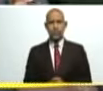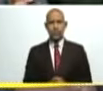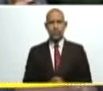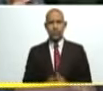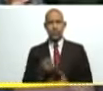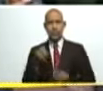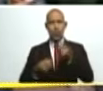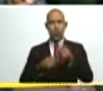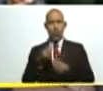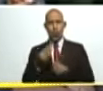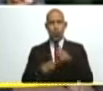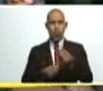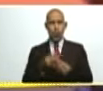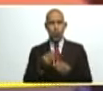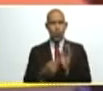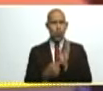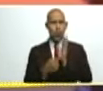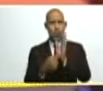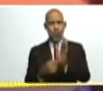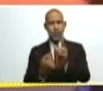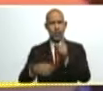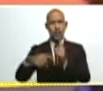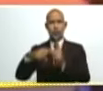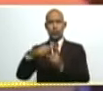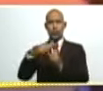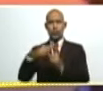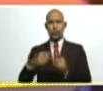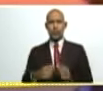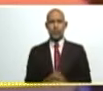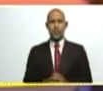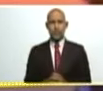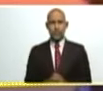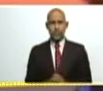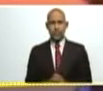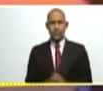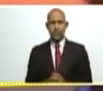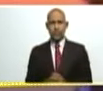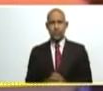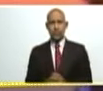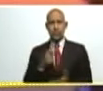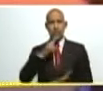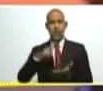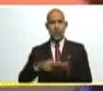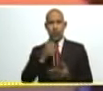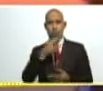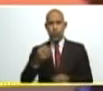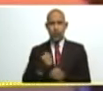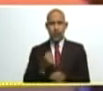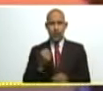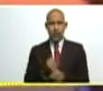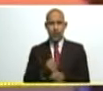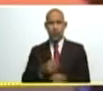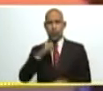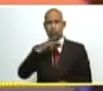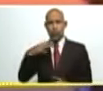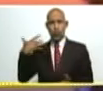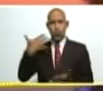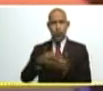Ernesto, logró sumar de manera maravillosa a los historiadores,